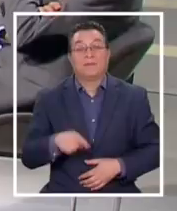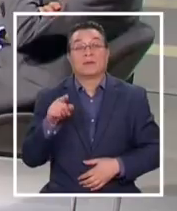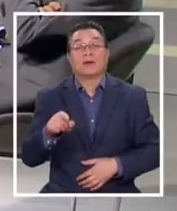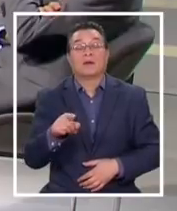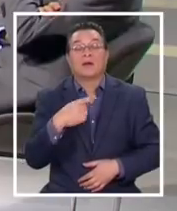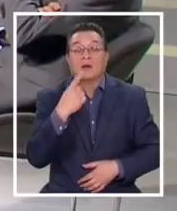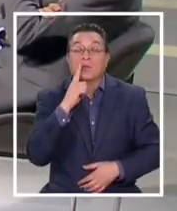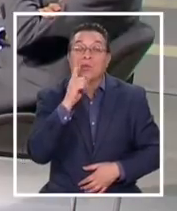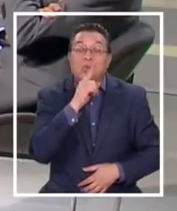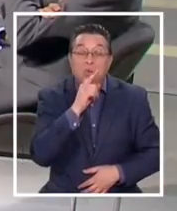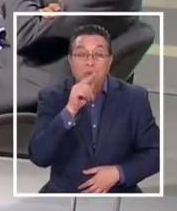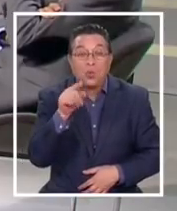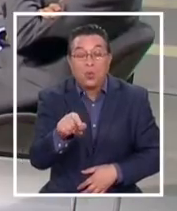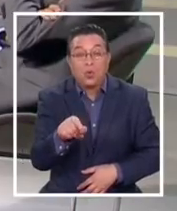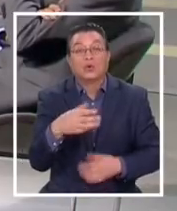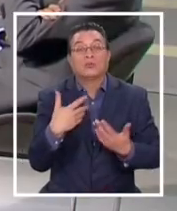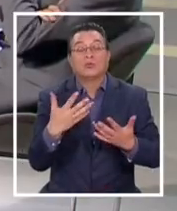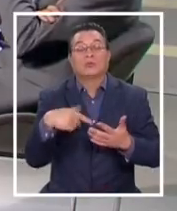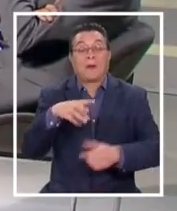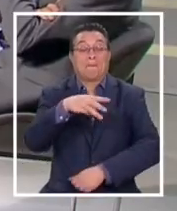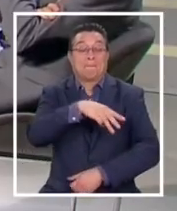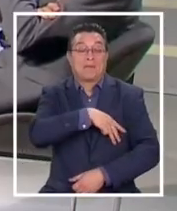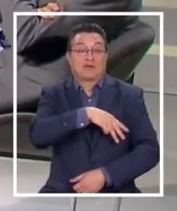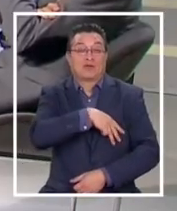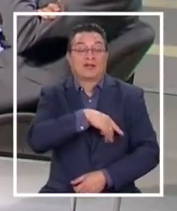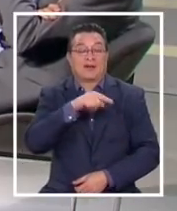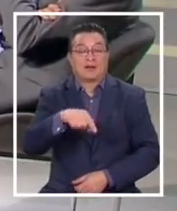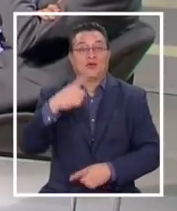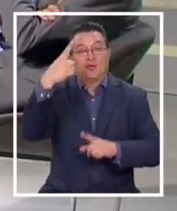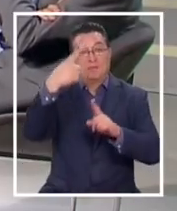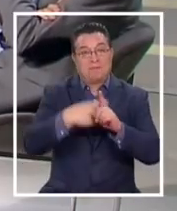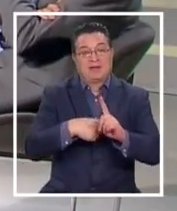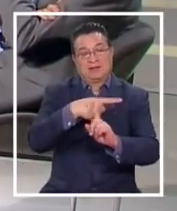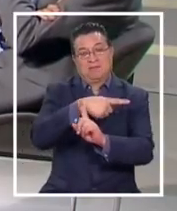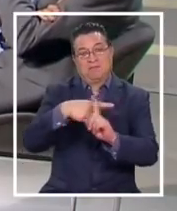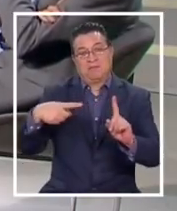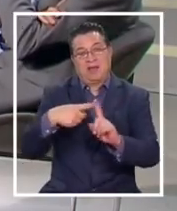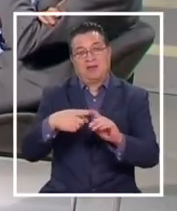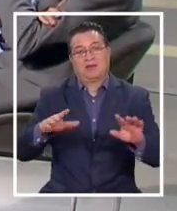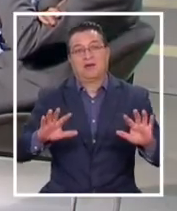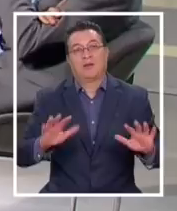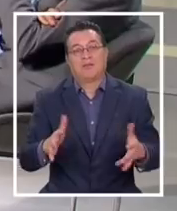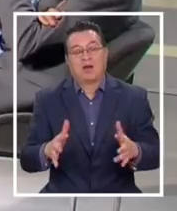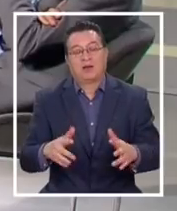esta última etapa de confinamiento en la región metropolitana partió ya hace un mes y medio.